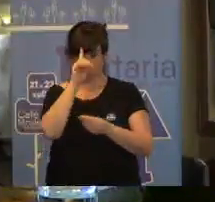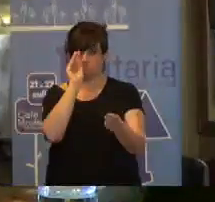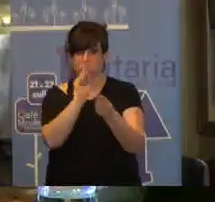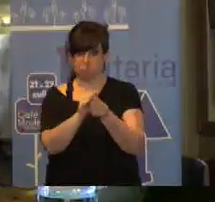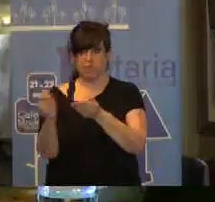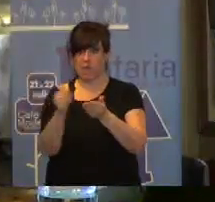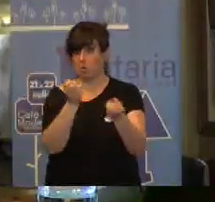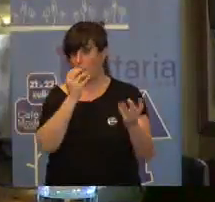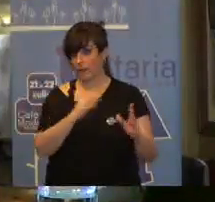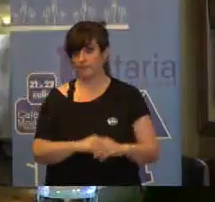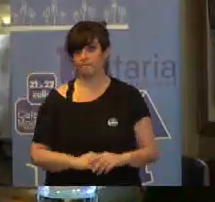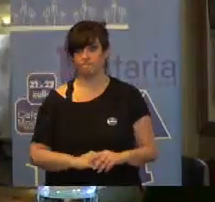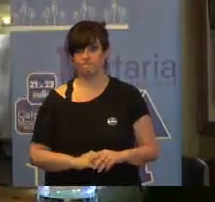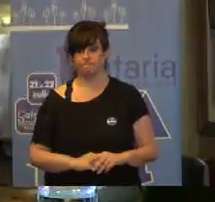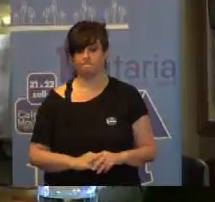camiño.